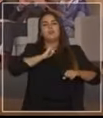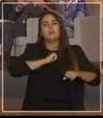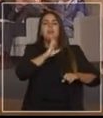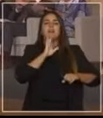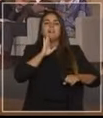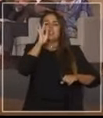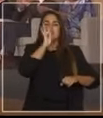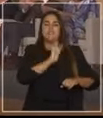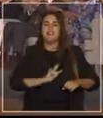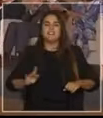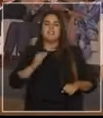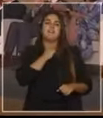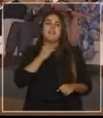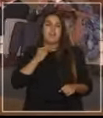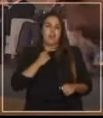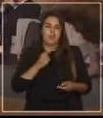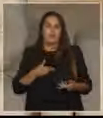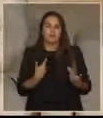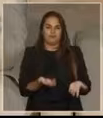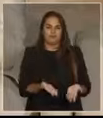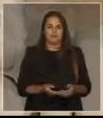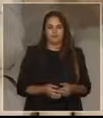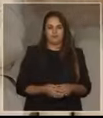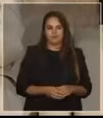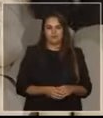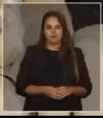Materno Infantil de Badajoz.